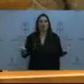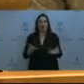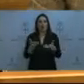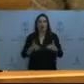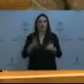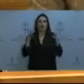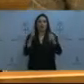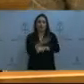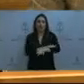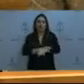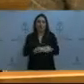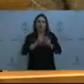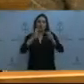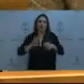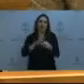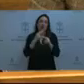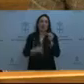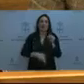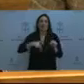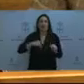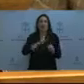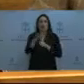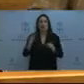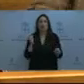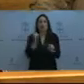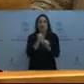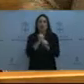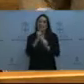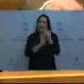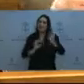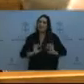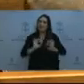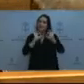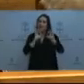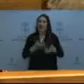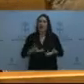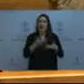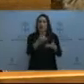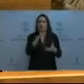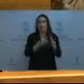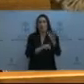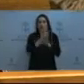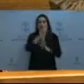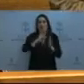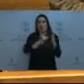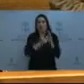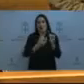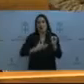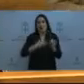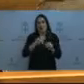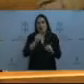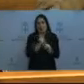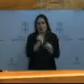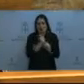Consejo de Gobierno sobre política general en materia de empleo y, más en concreto, sobre las ayudas al desarrollo de planes locales de empleo.